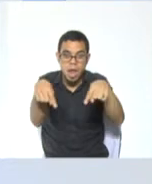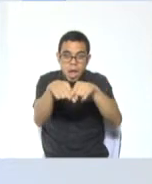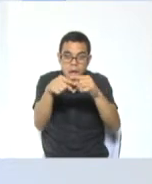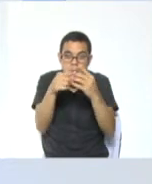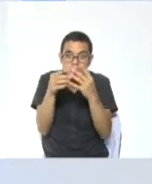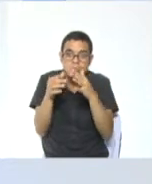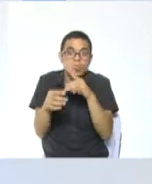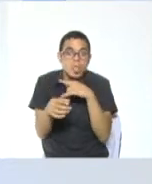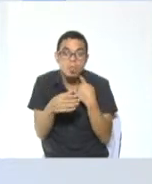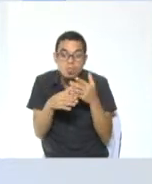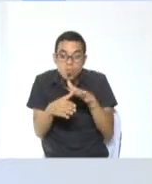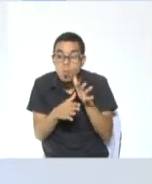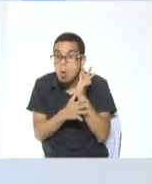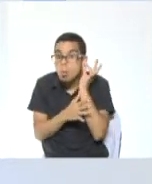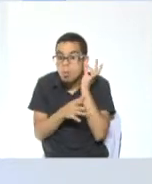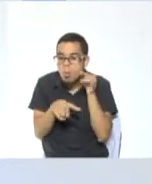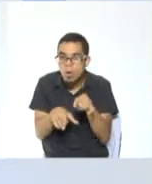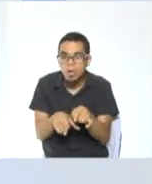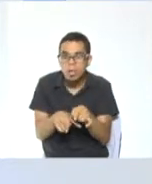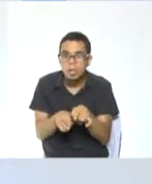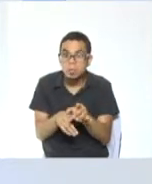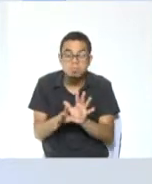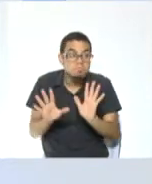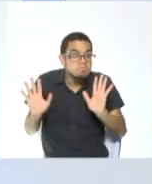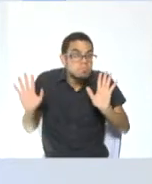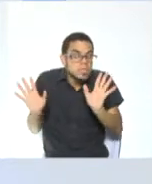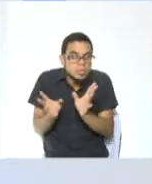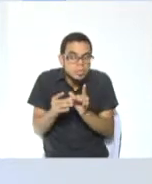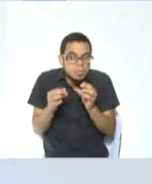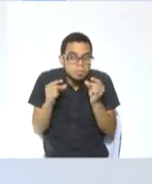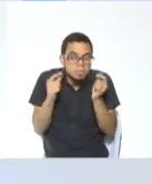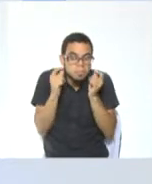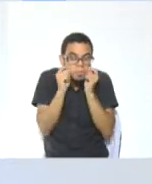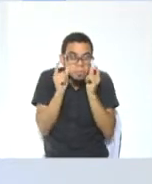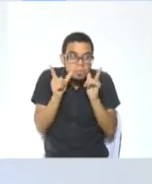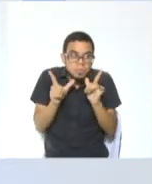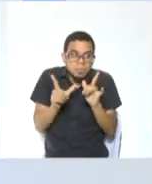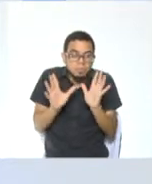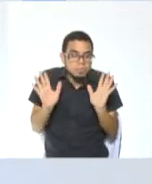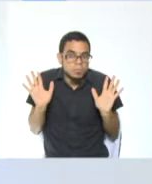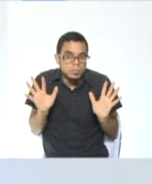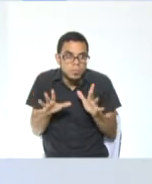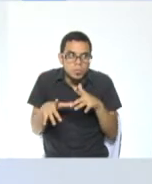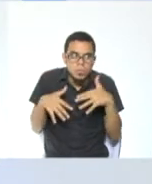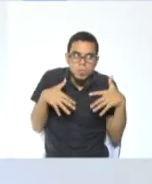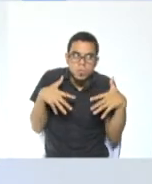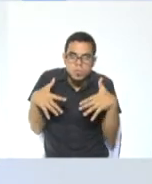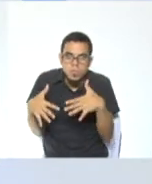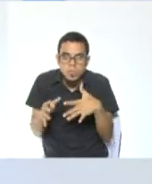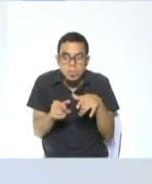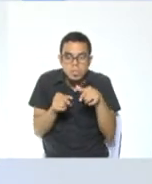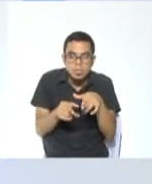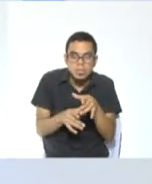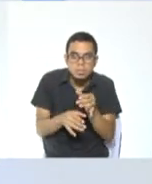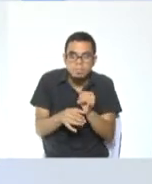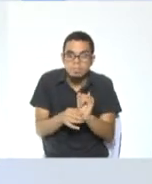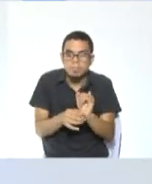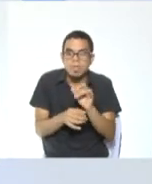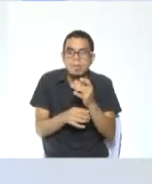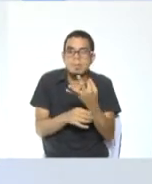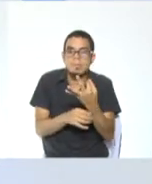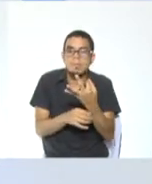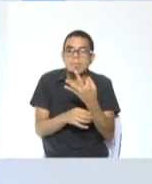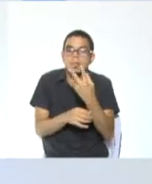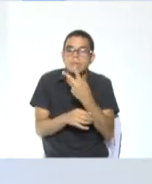Lo cierto es que, misteriosamente, desde ese momento, el encanto ha cobrado más